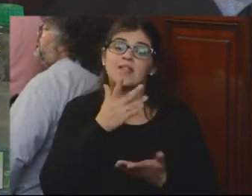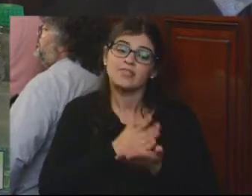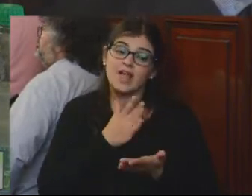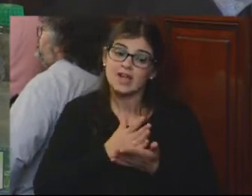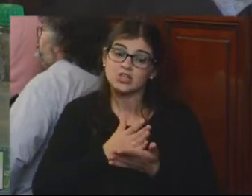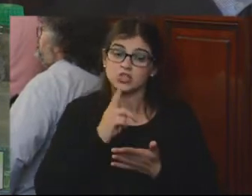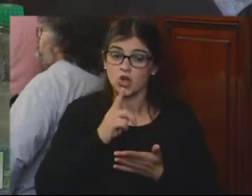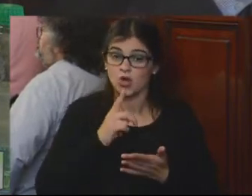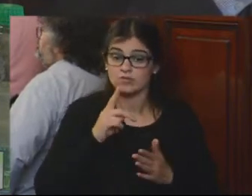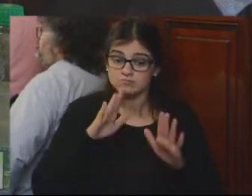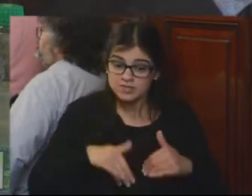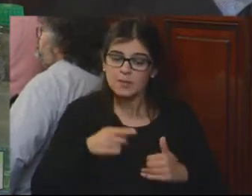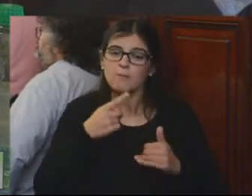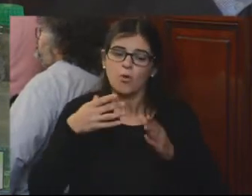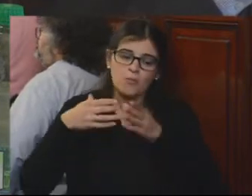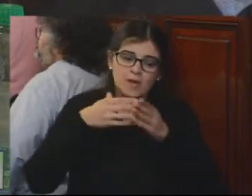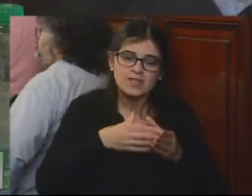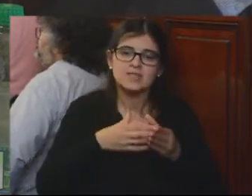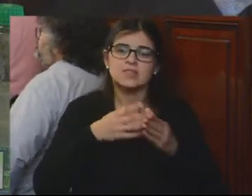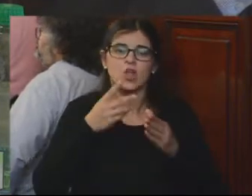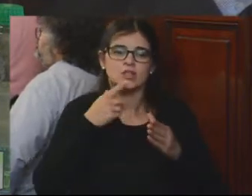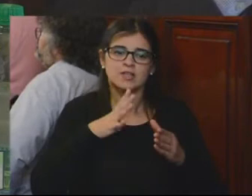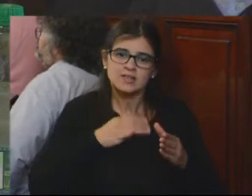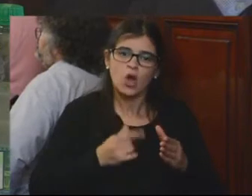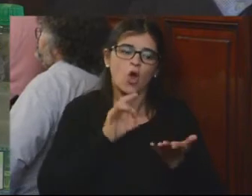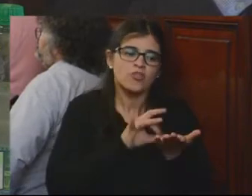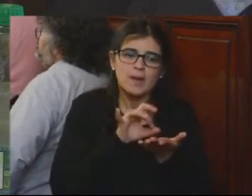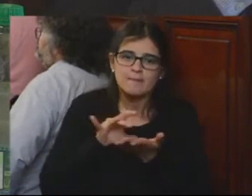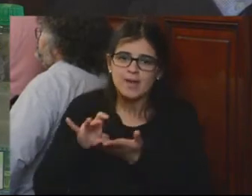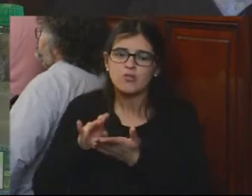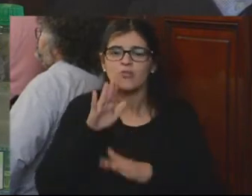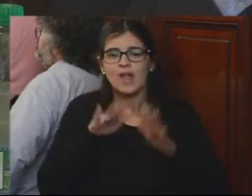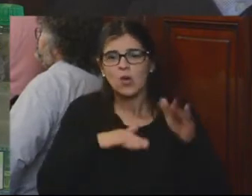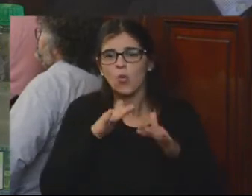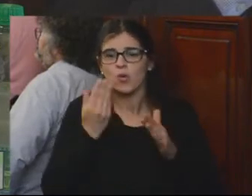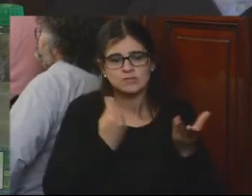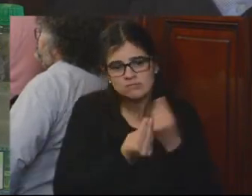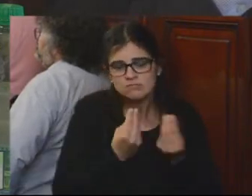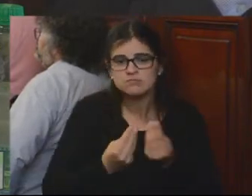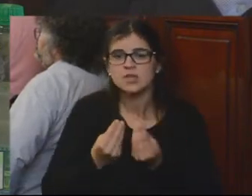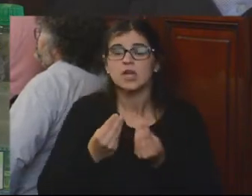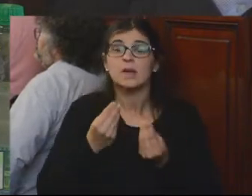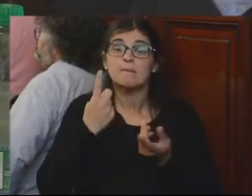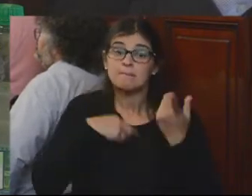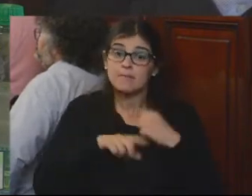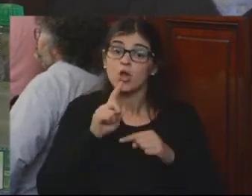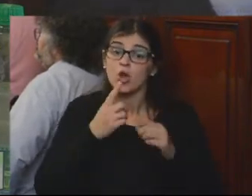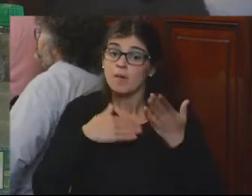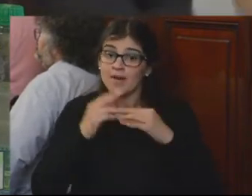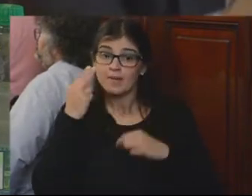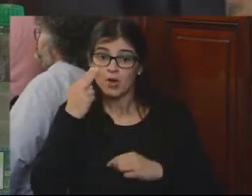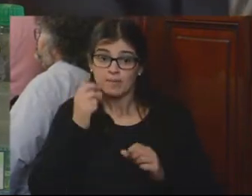se vio afectado por movimientos de personal hubo despidos luego algunas reincorporaciones sin embargo lo más problemático